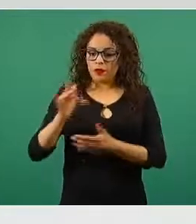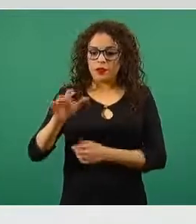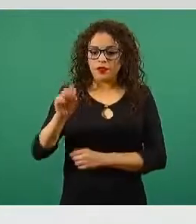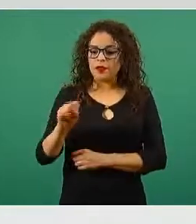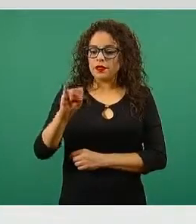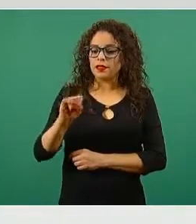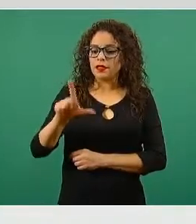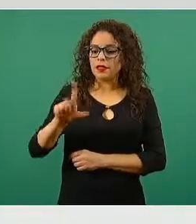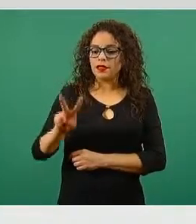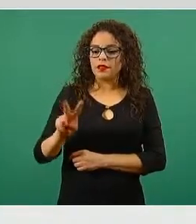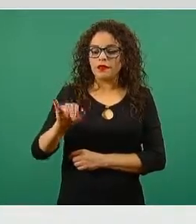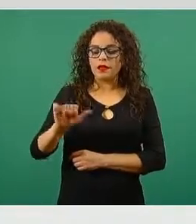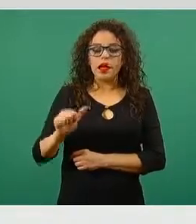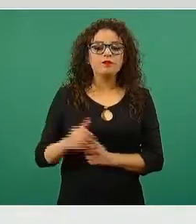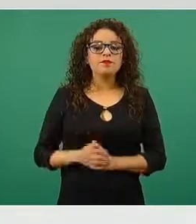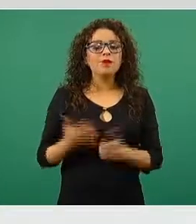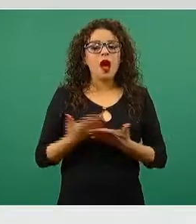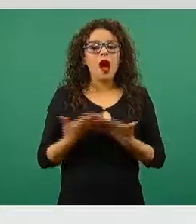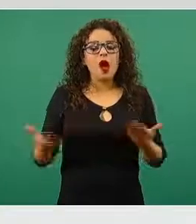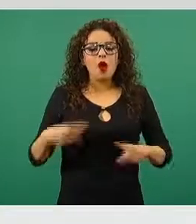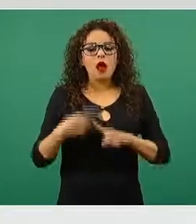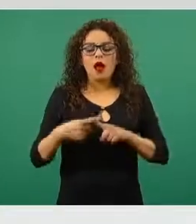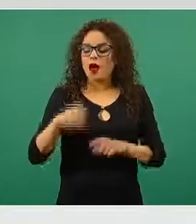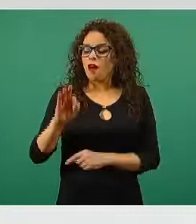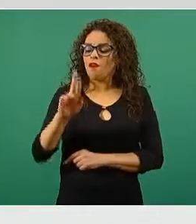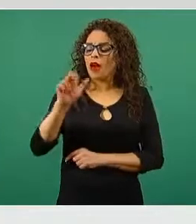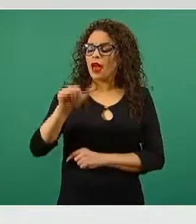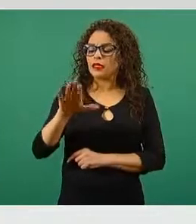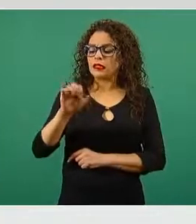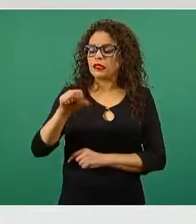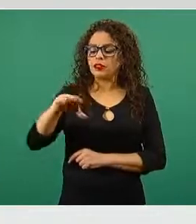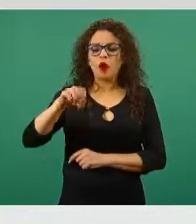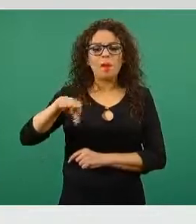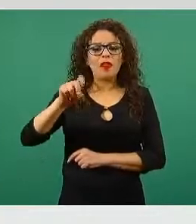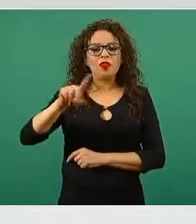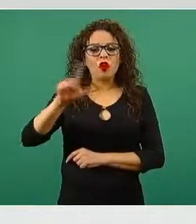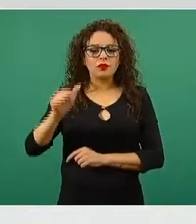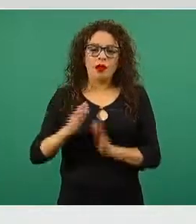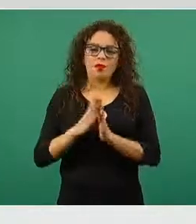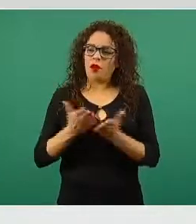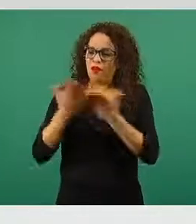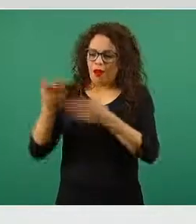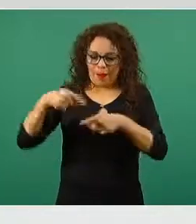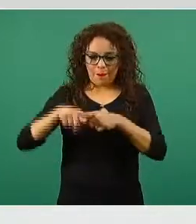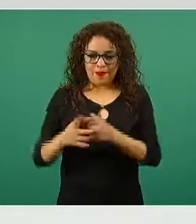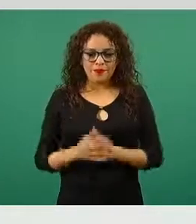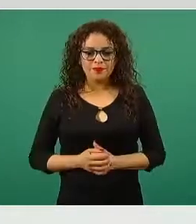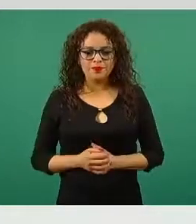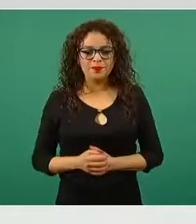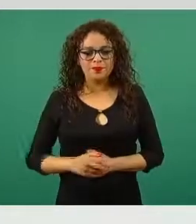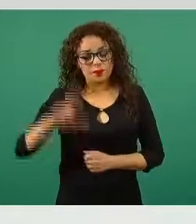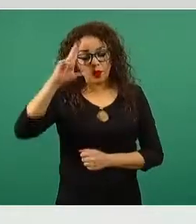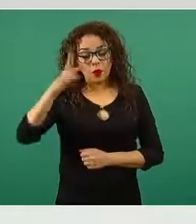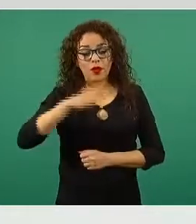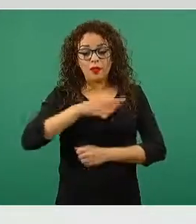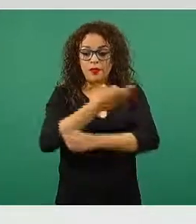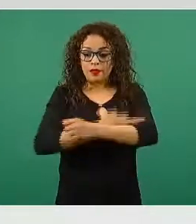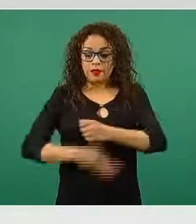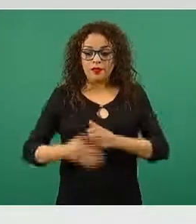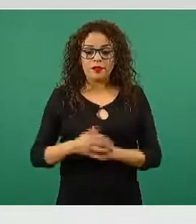Silvia. A continuación, Francisco Mendoza. Francisco, por favor, adelante. Hola, buenas tardes,